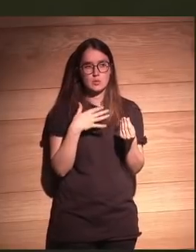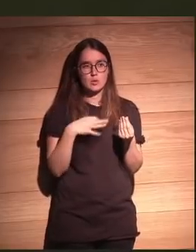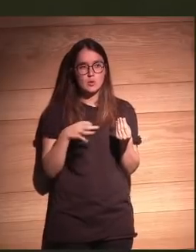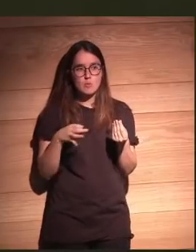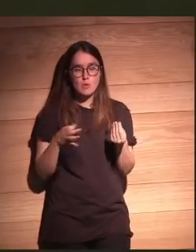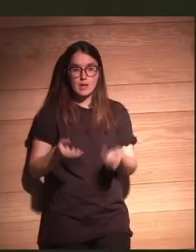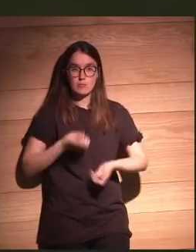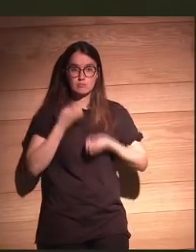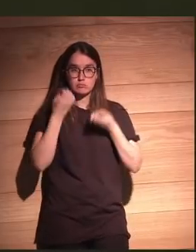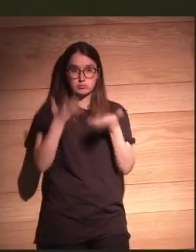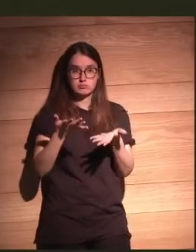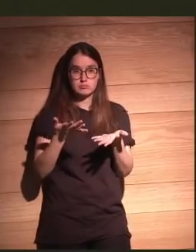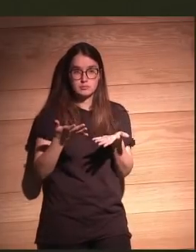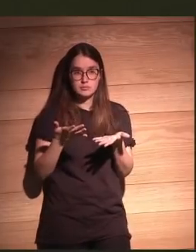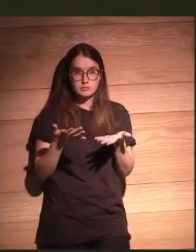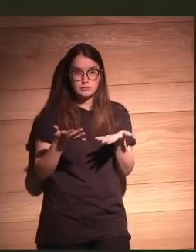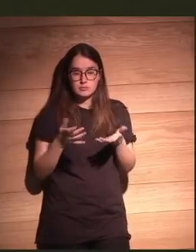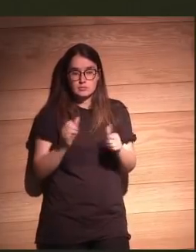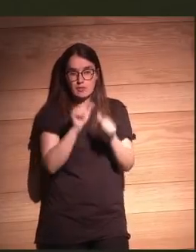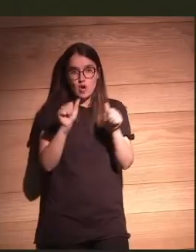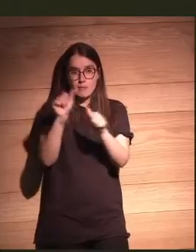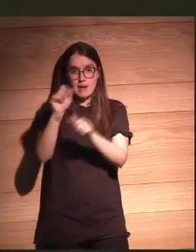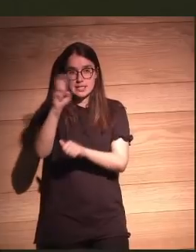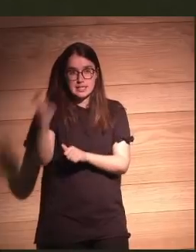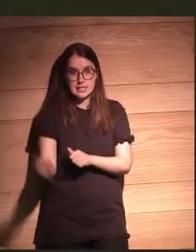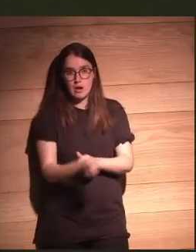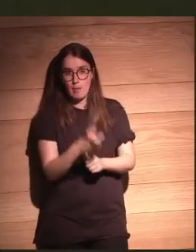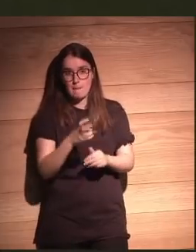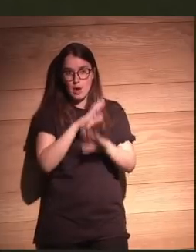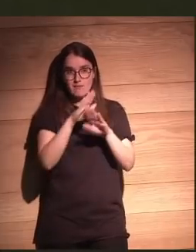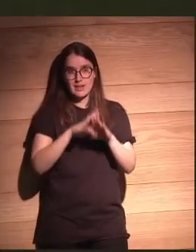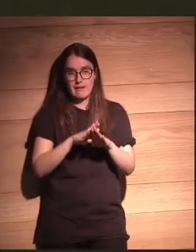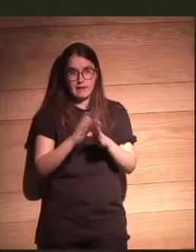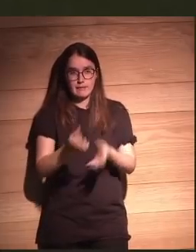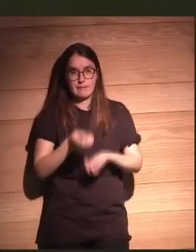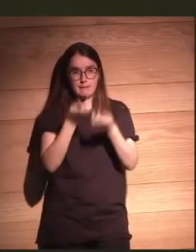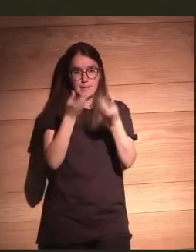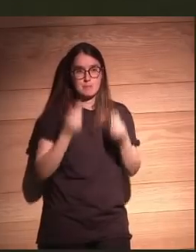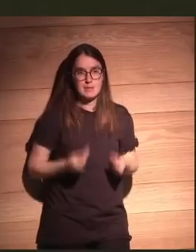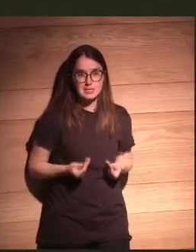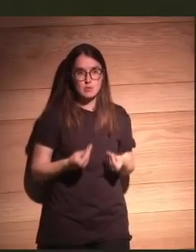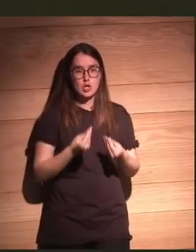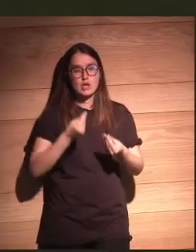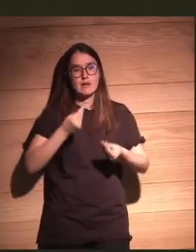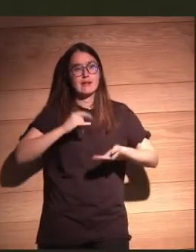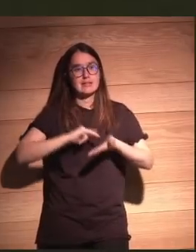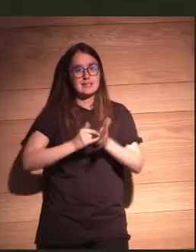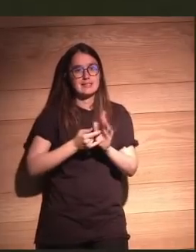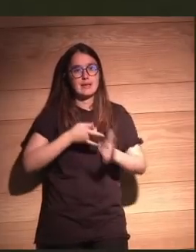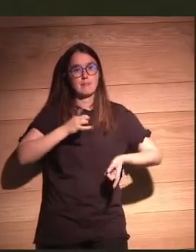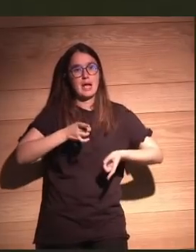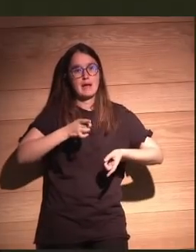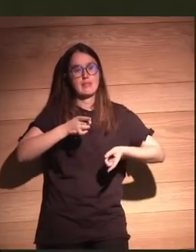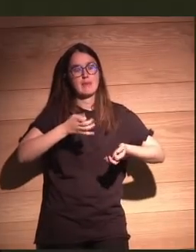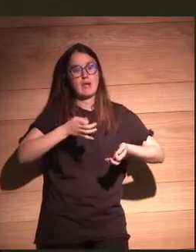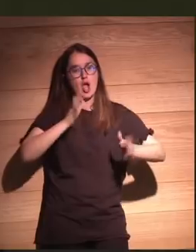hemos expresado de cualquier otra manera, pero en la misma dirección, ¿no? Como disciplinar el sistema inmobiliario, poner